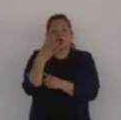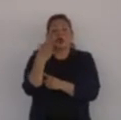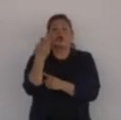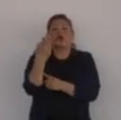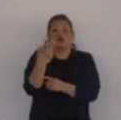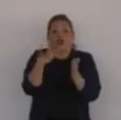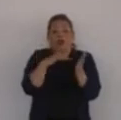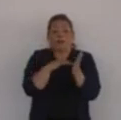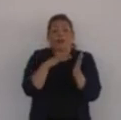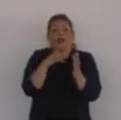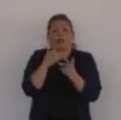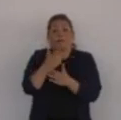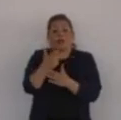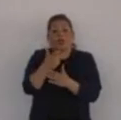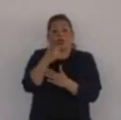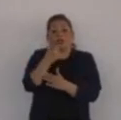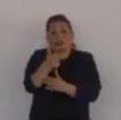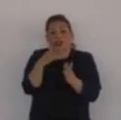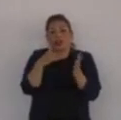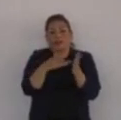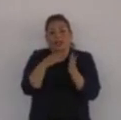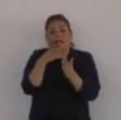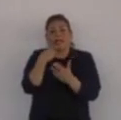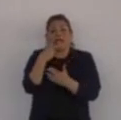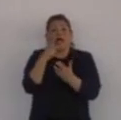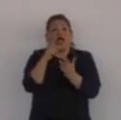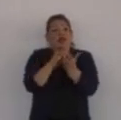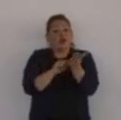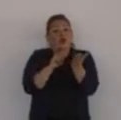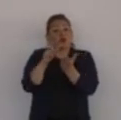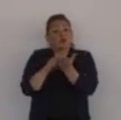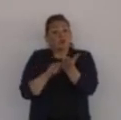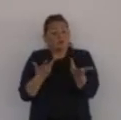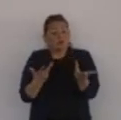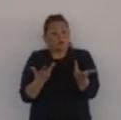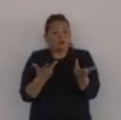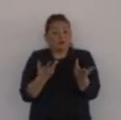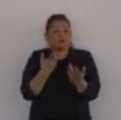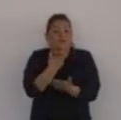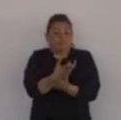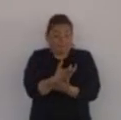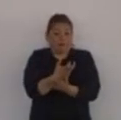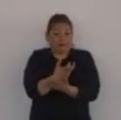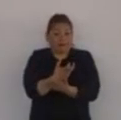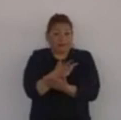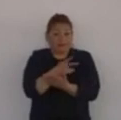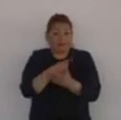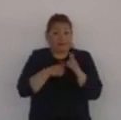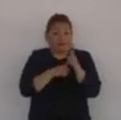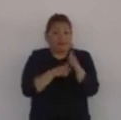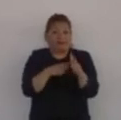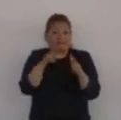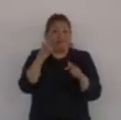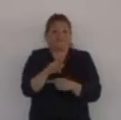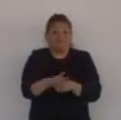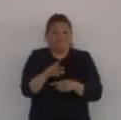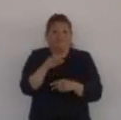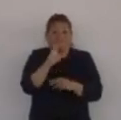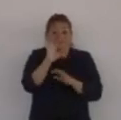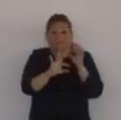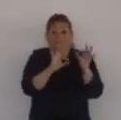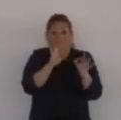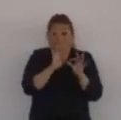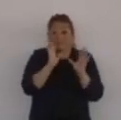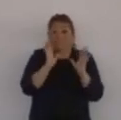pesos mensuales, 6.000 pesos bimestrales. O sea, él se comprometió a duplicarla y en realidad la